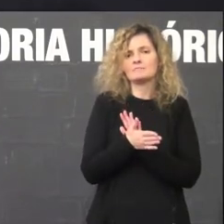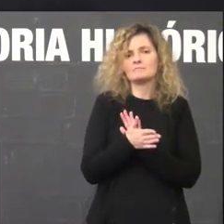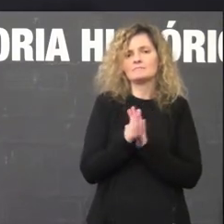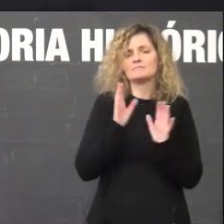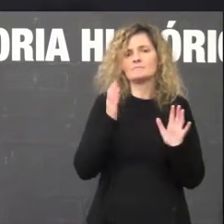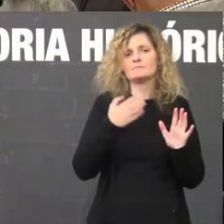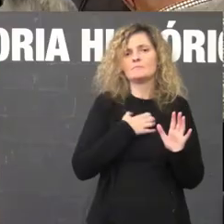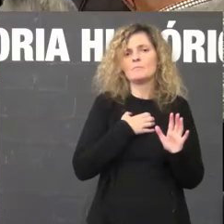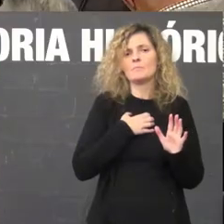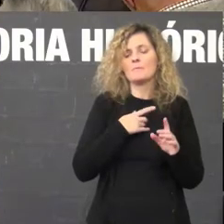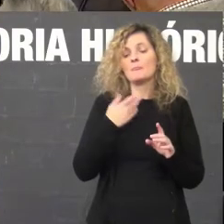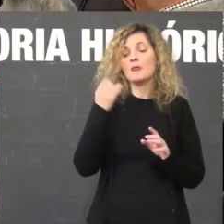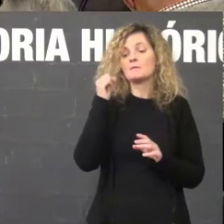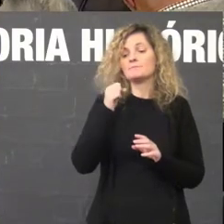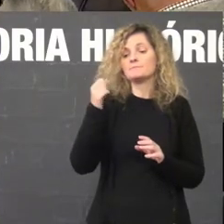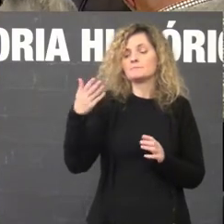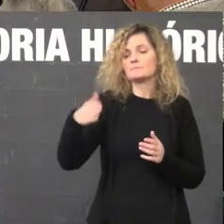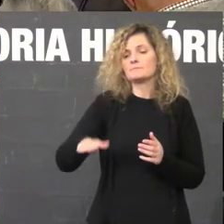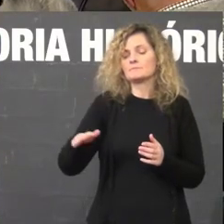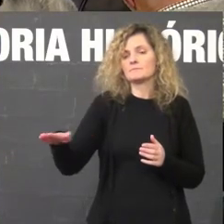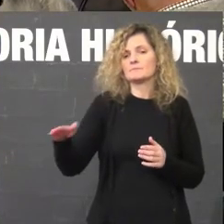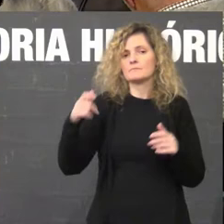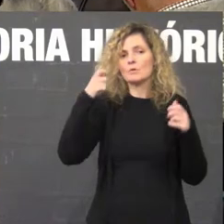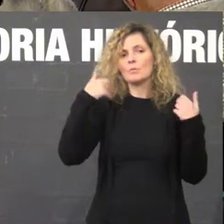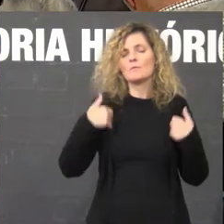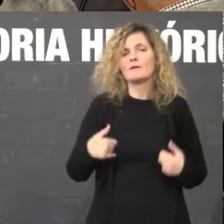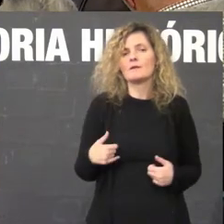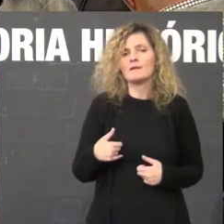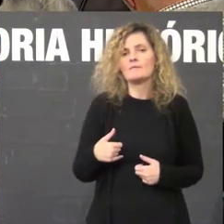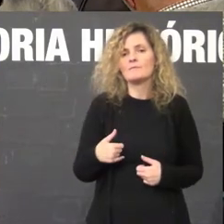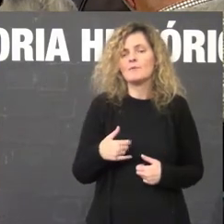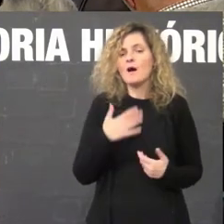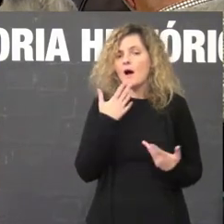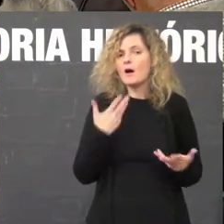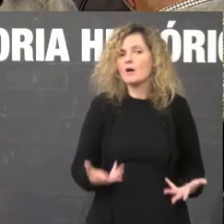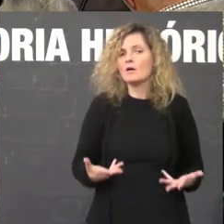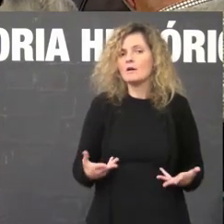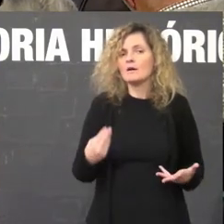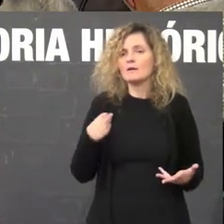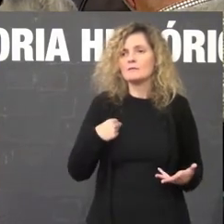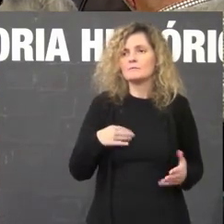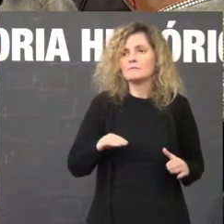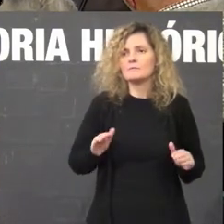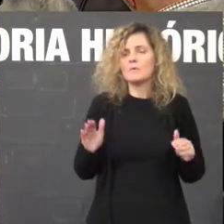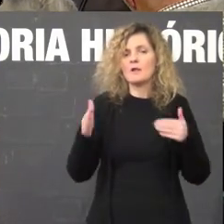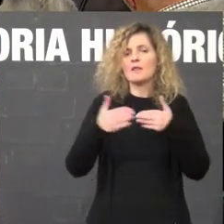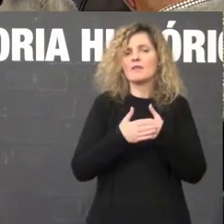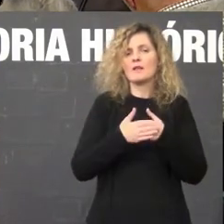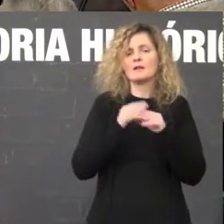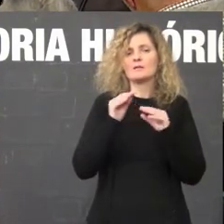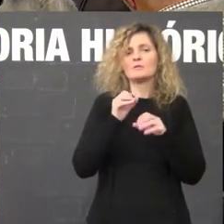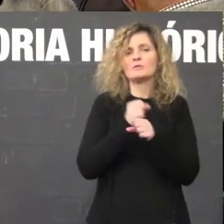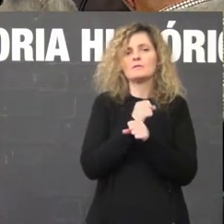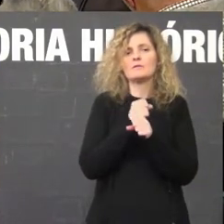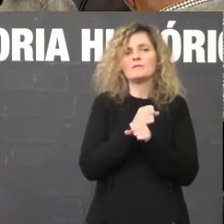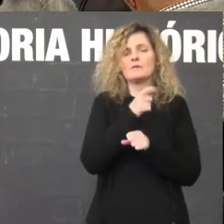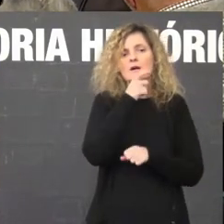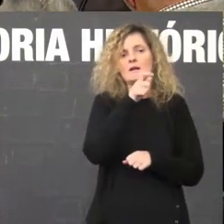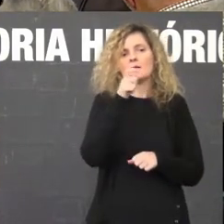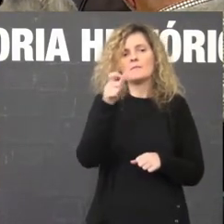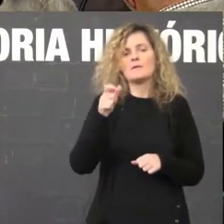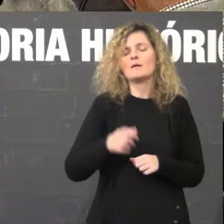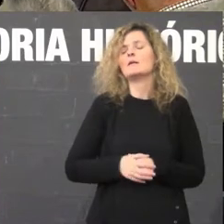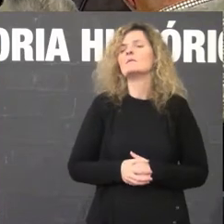imprescriptibilidade dos crímenes de humanidade e, ahora mismo, vamos a cerrar este traballo tamén cas palabras